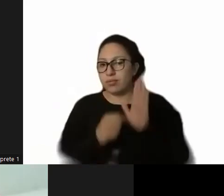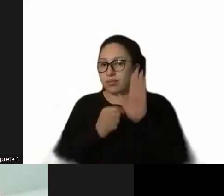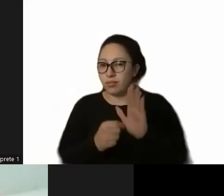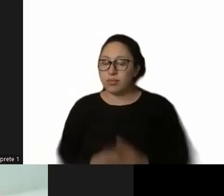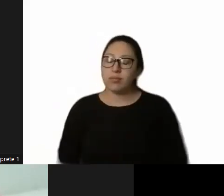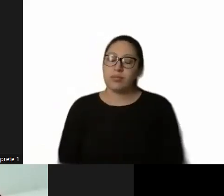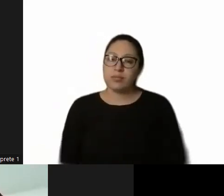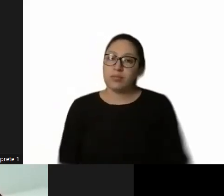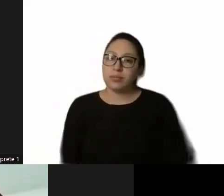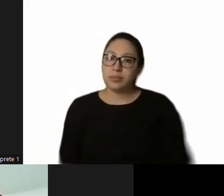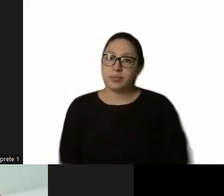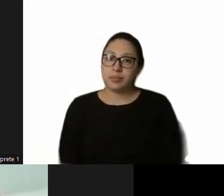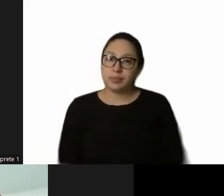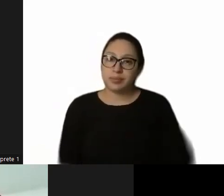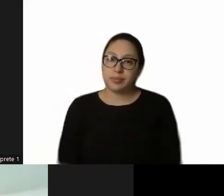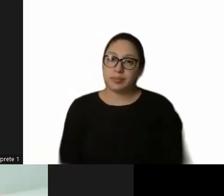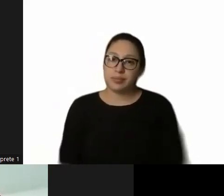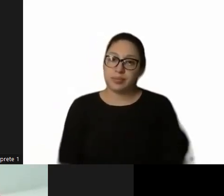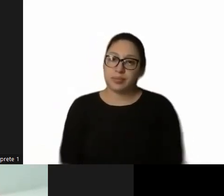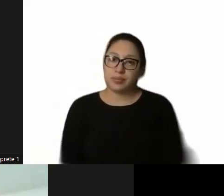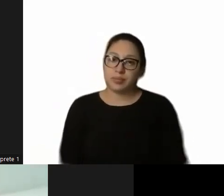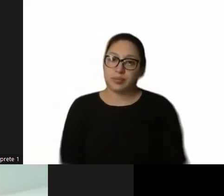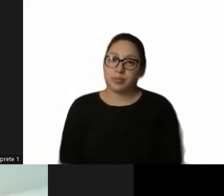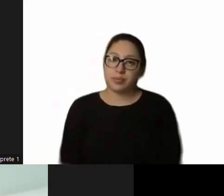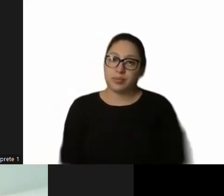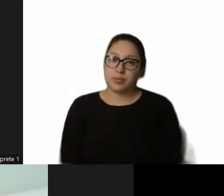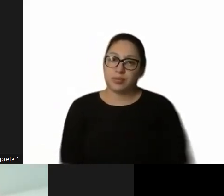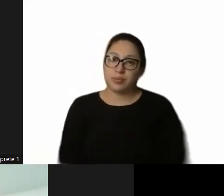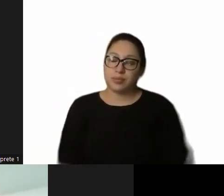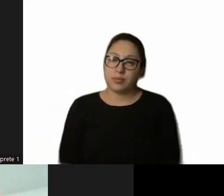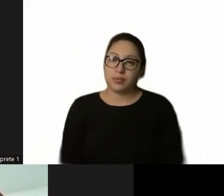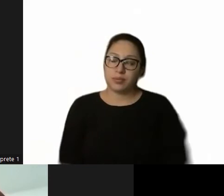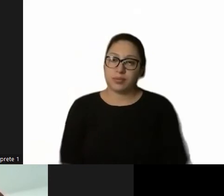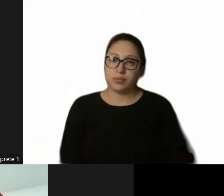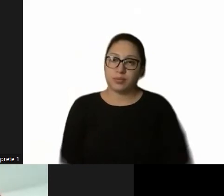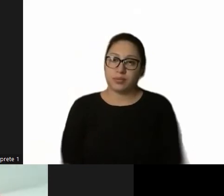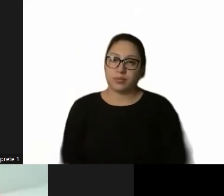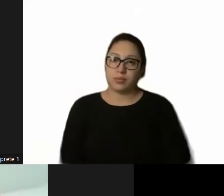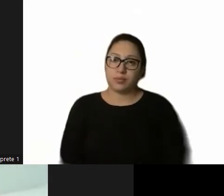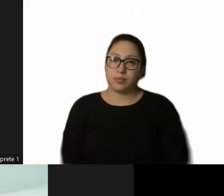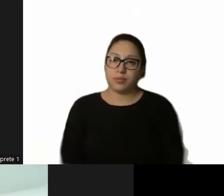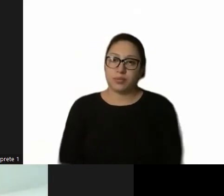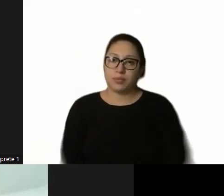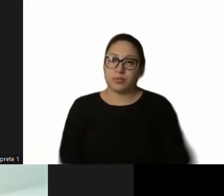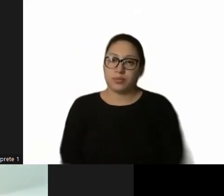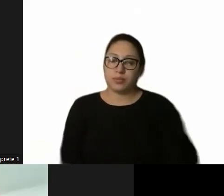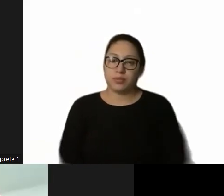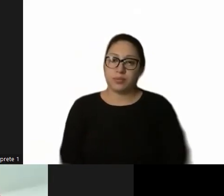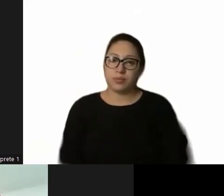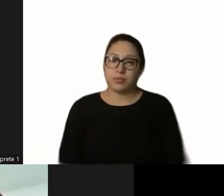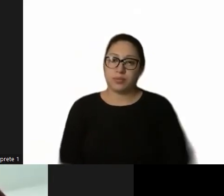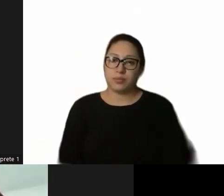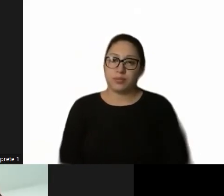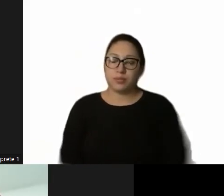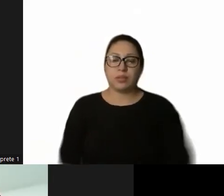mí, compañeros, la verdad es que a mí me parece que es muy ocioso el hecho de que nos pidan que